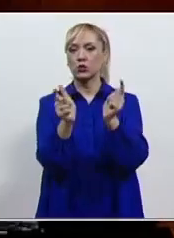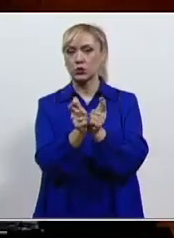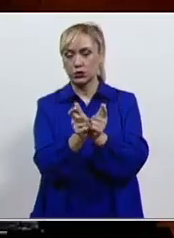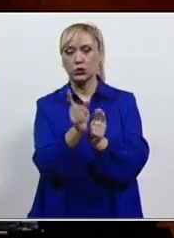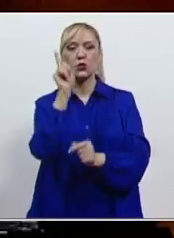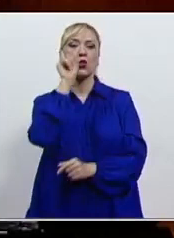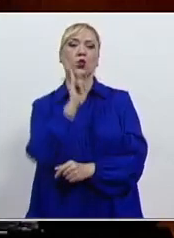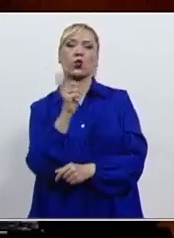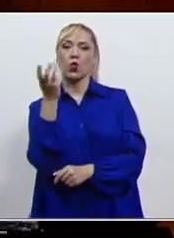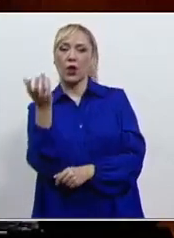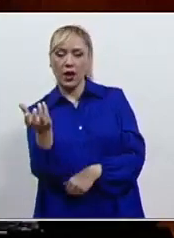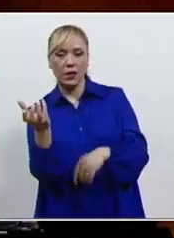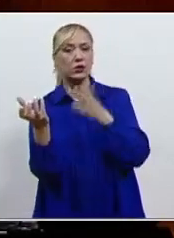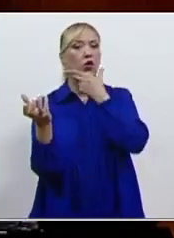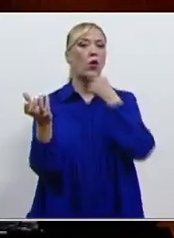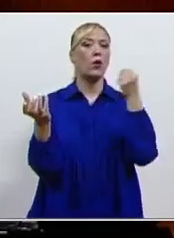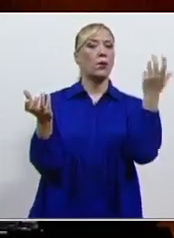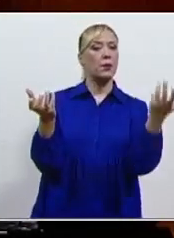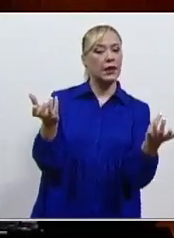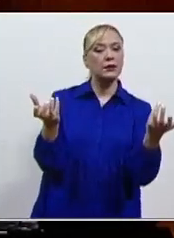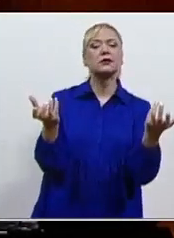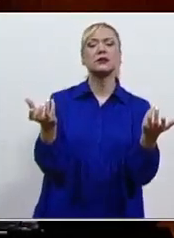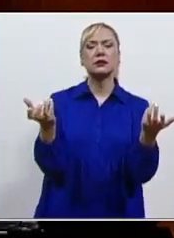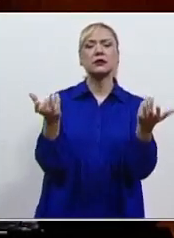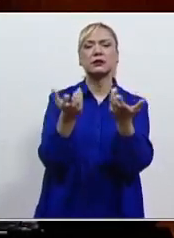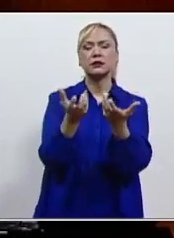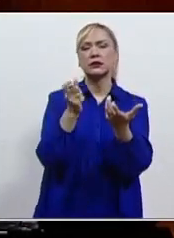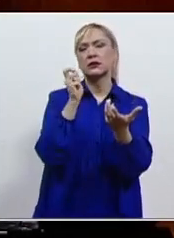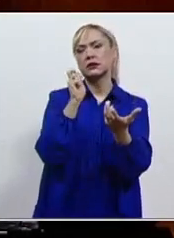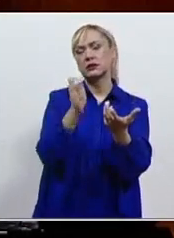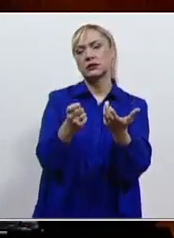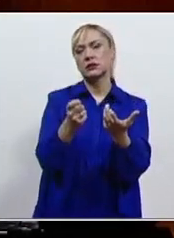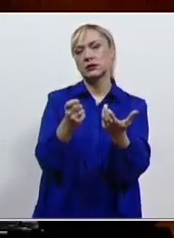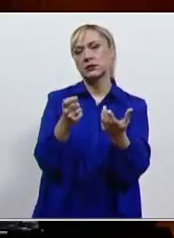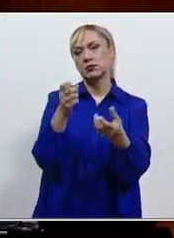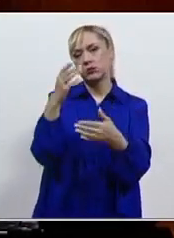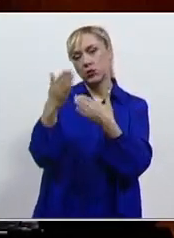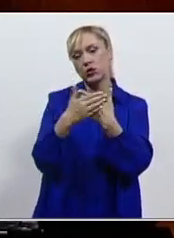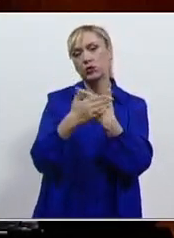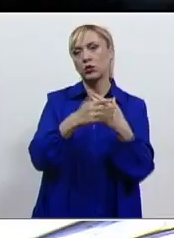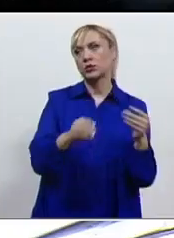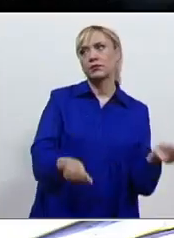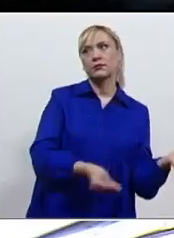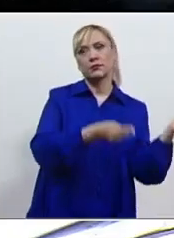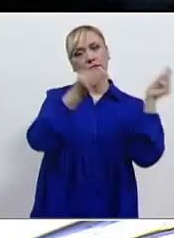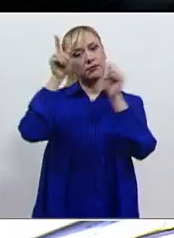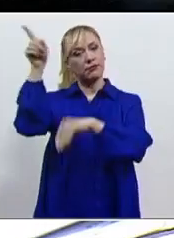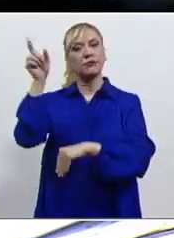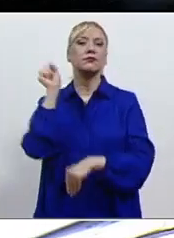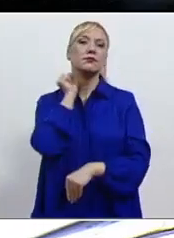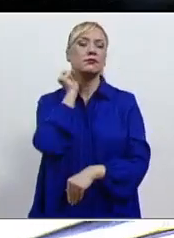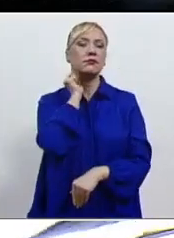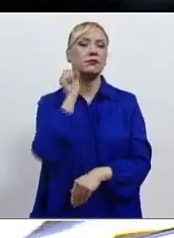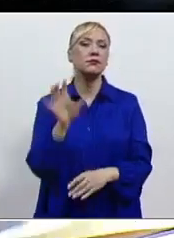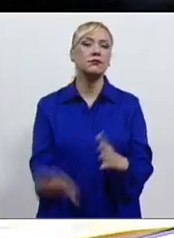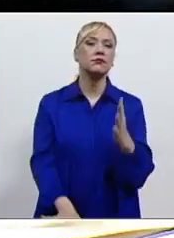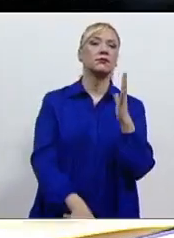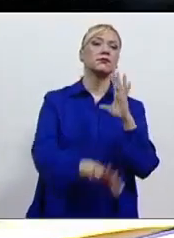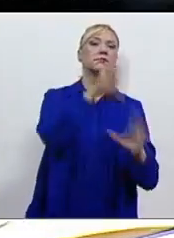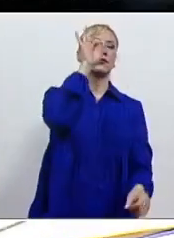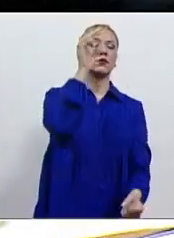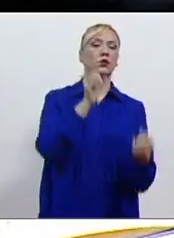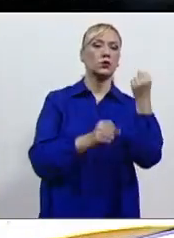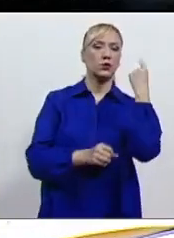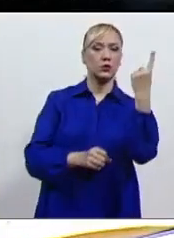por mujeres y otra integrada por hombres. Estas dos ternas serán enviadas al Senado para que sea el propio Senado el que